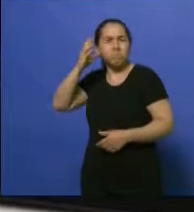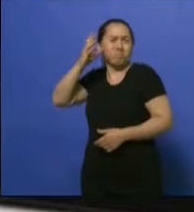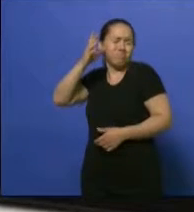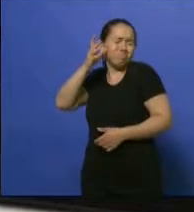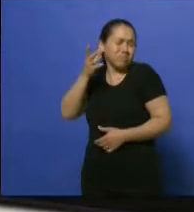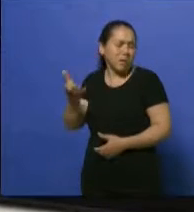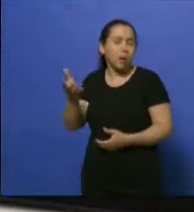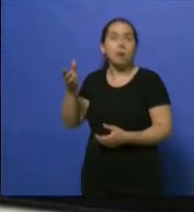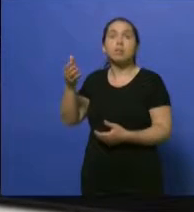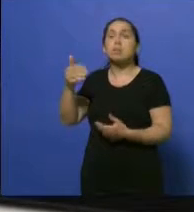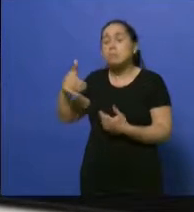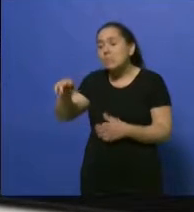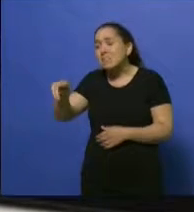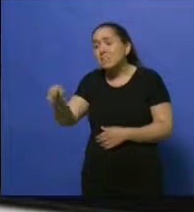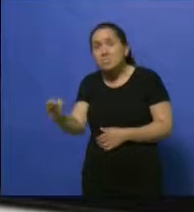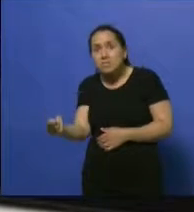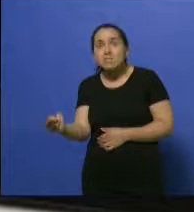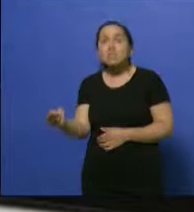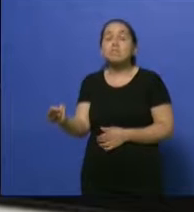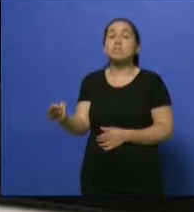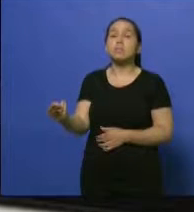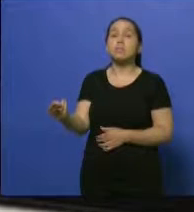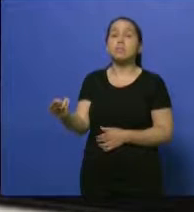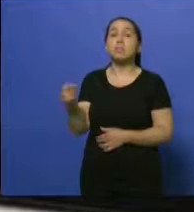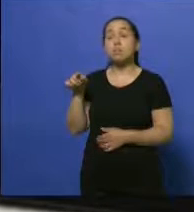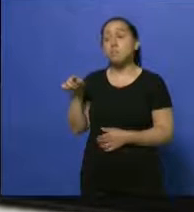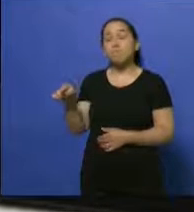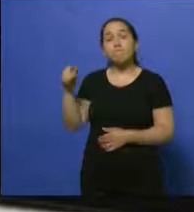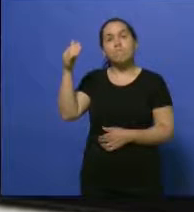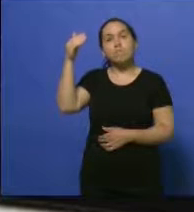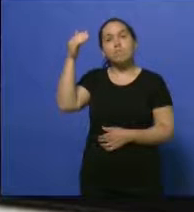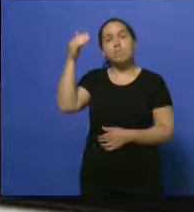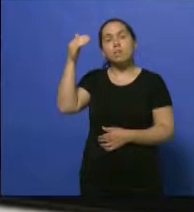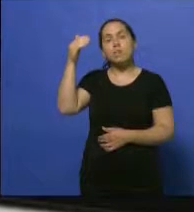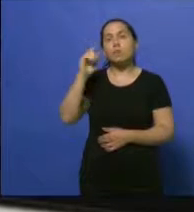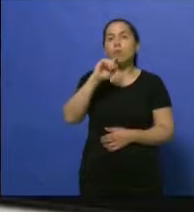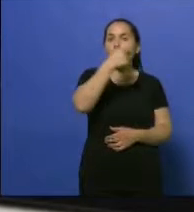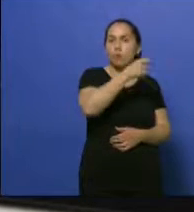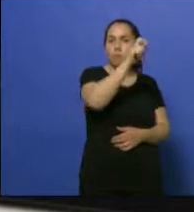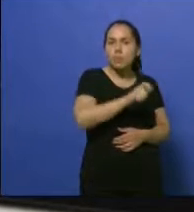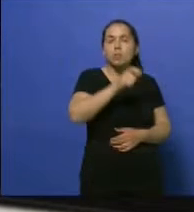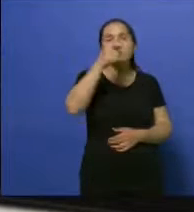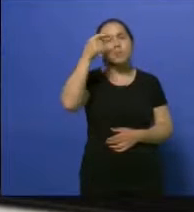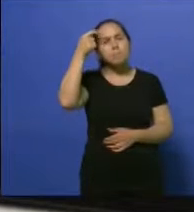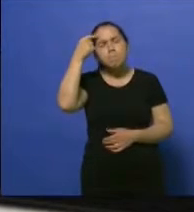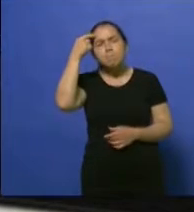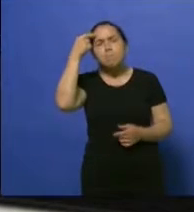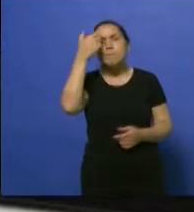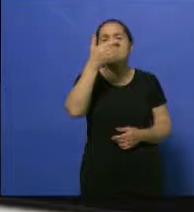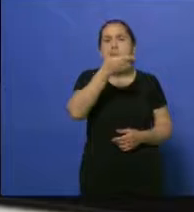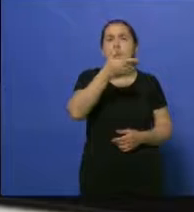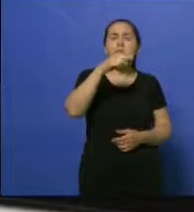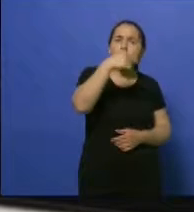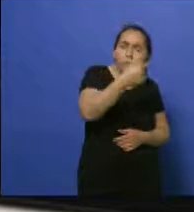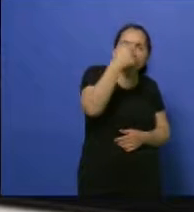lamentablemente fallece, pero con la suficiente conciencia de pensar en el otro antes de lo ocurrido,